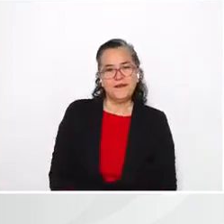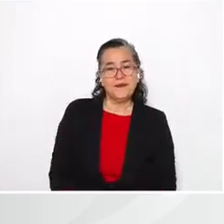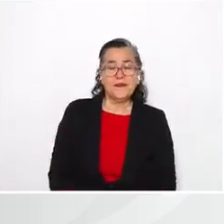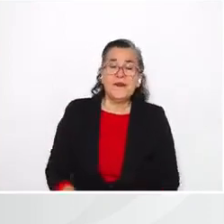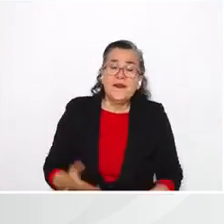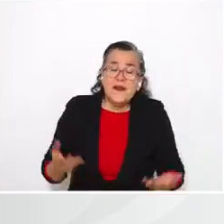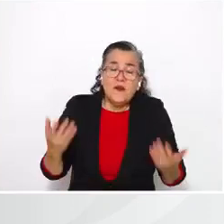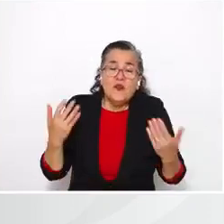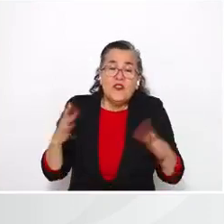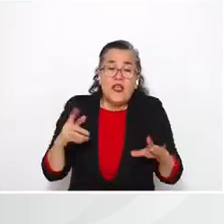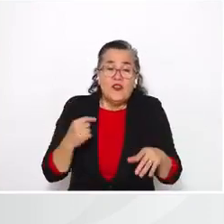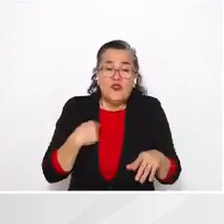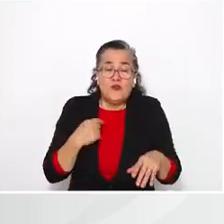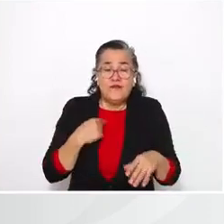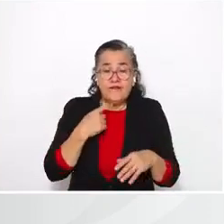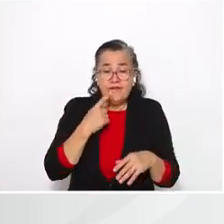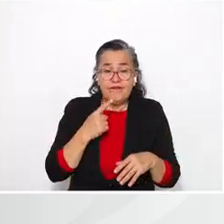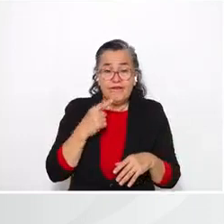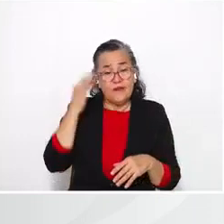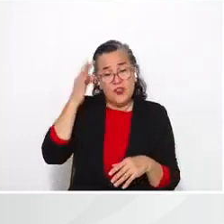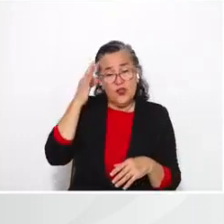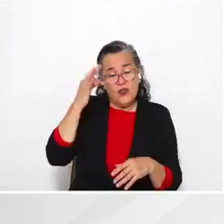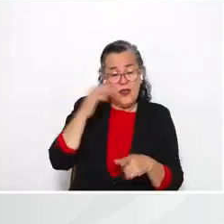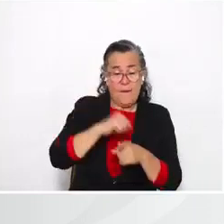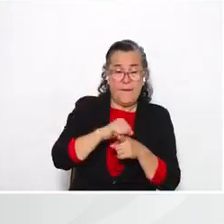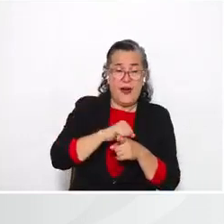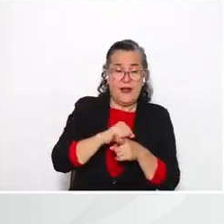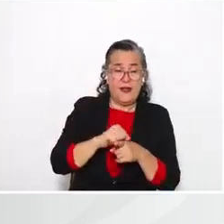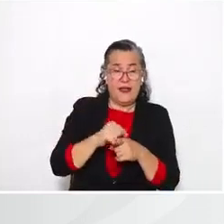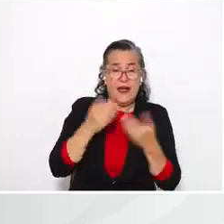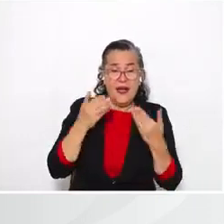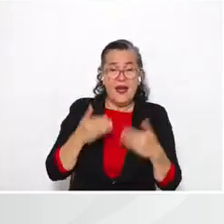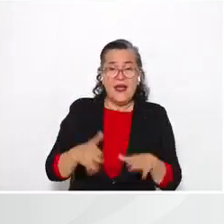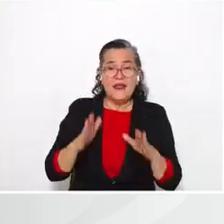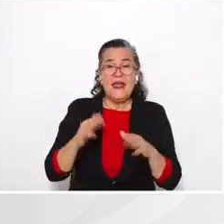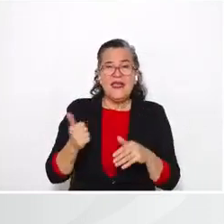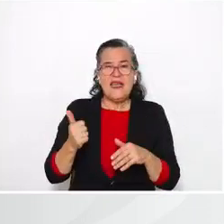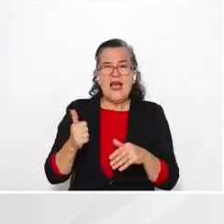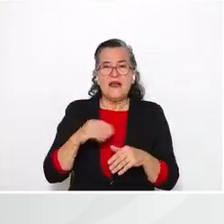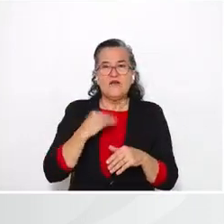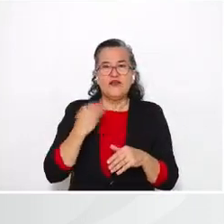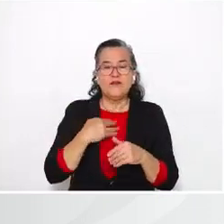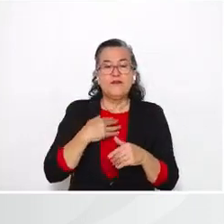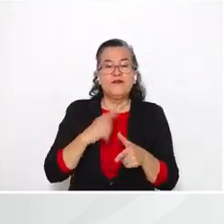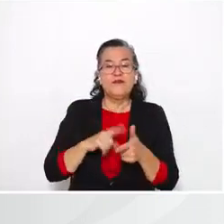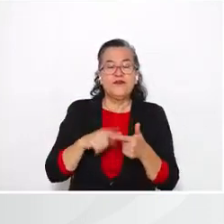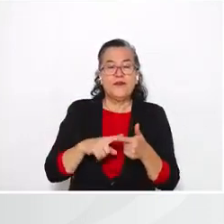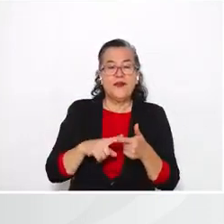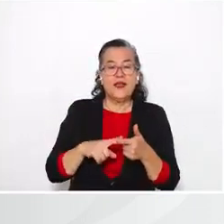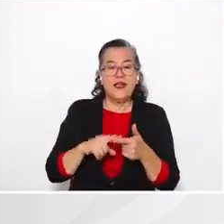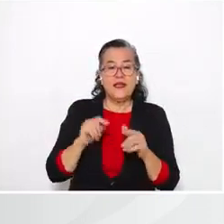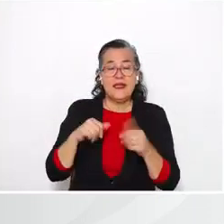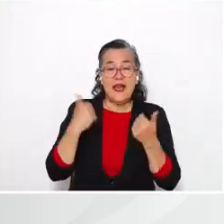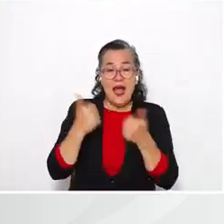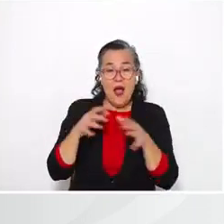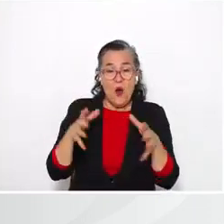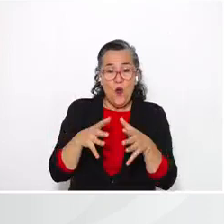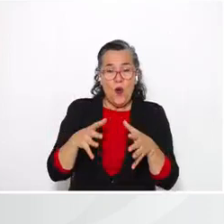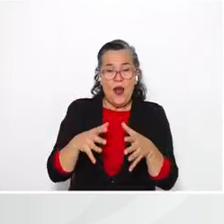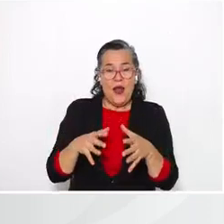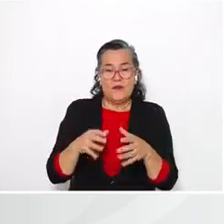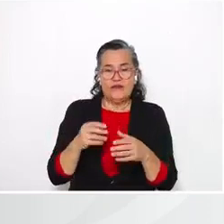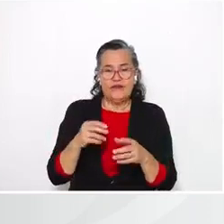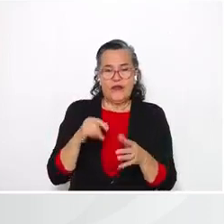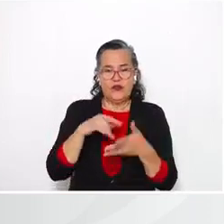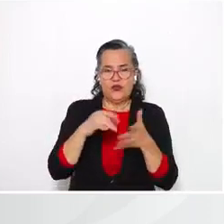Y como yo les decía, la teoría y la práctica nace desde el aula, donde el estudiante no tiene que estar viendo los